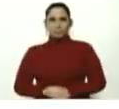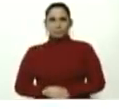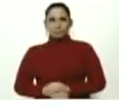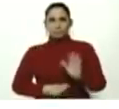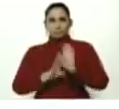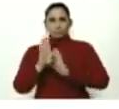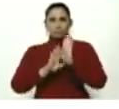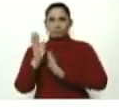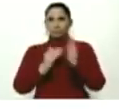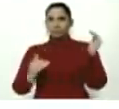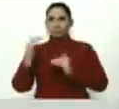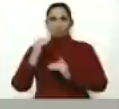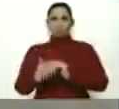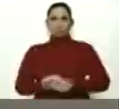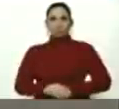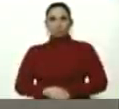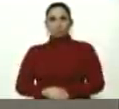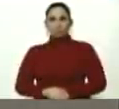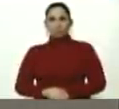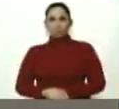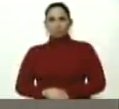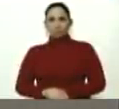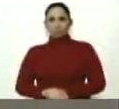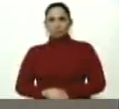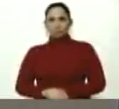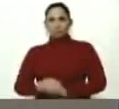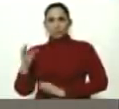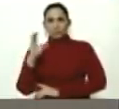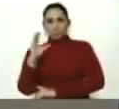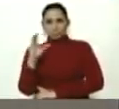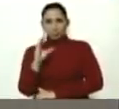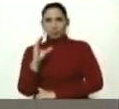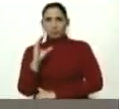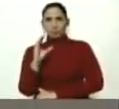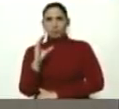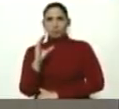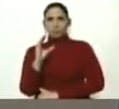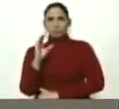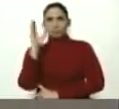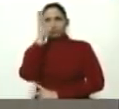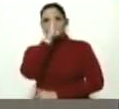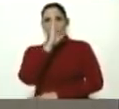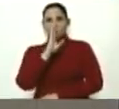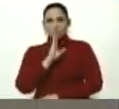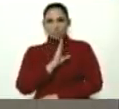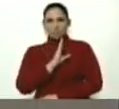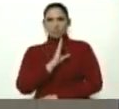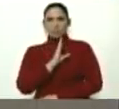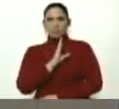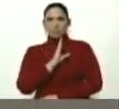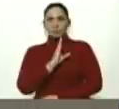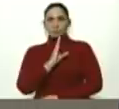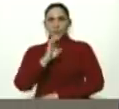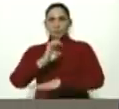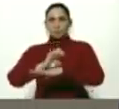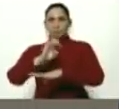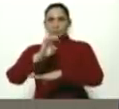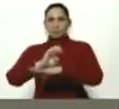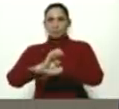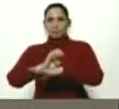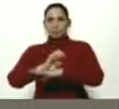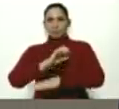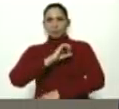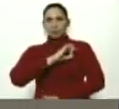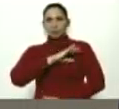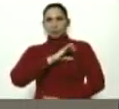crecimiento exponencial en Colombia, en Brasil, en Ecuador, en